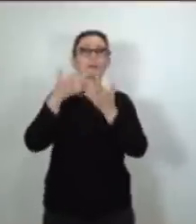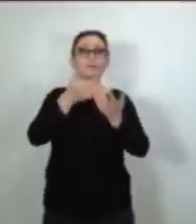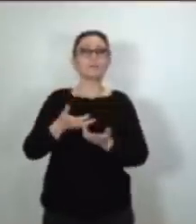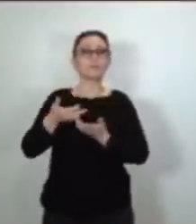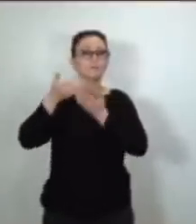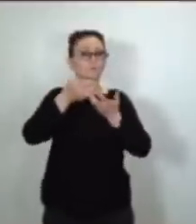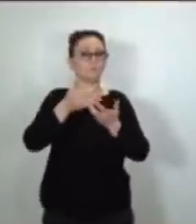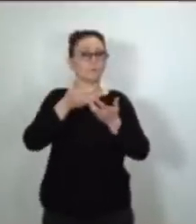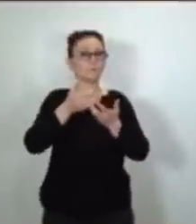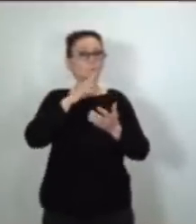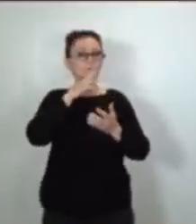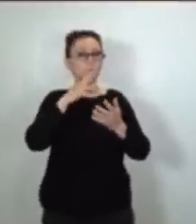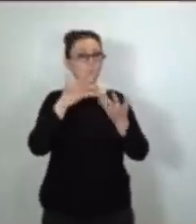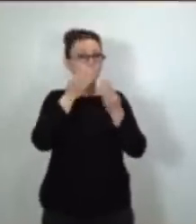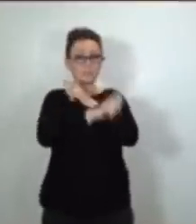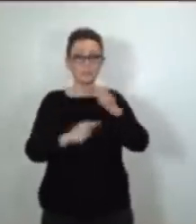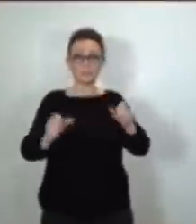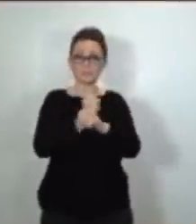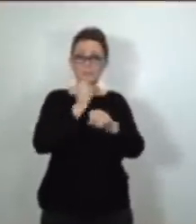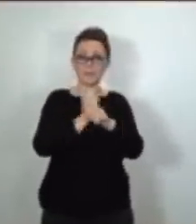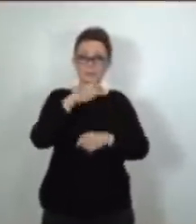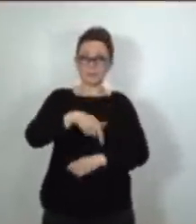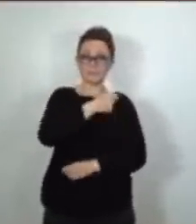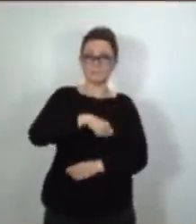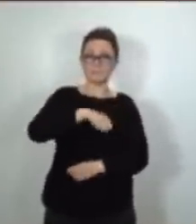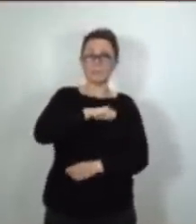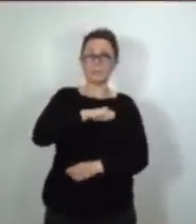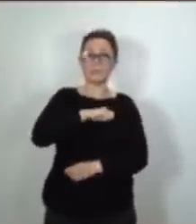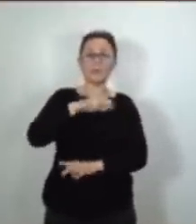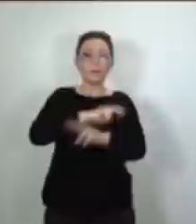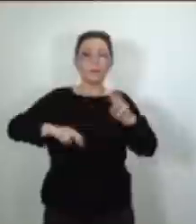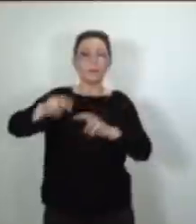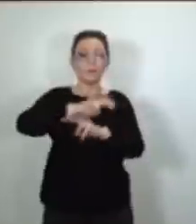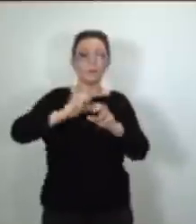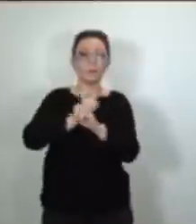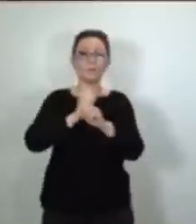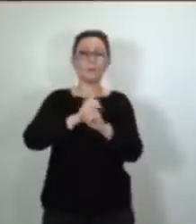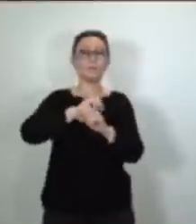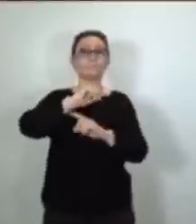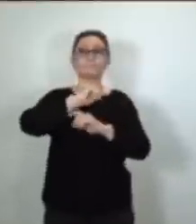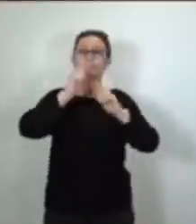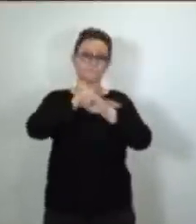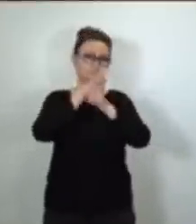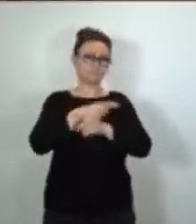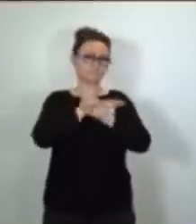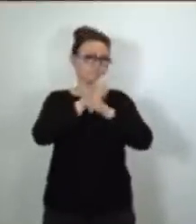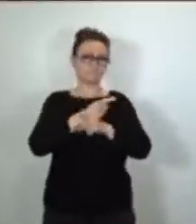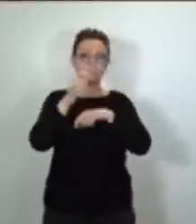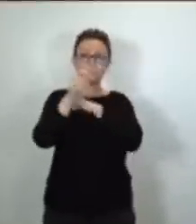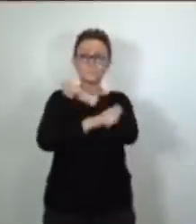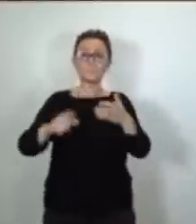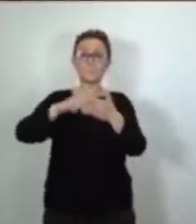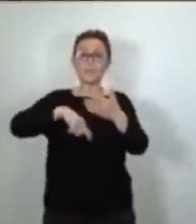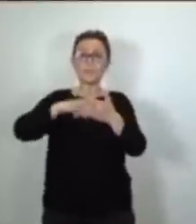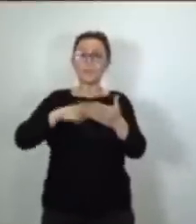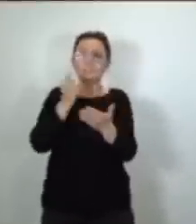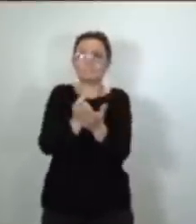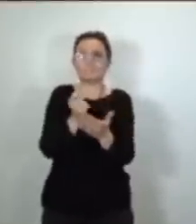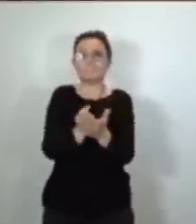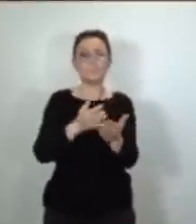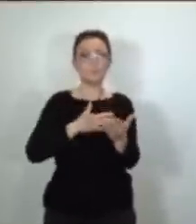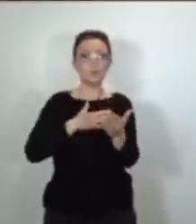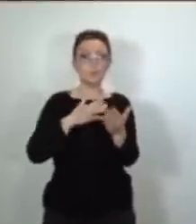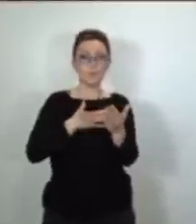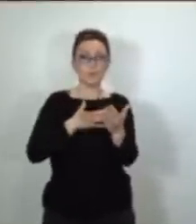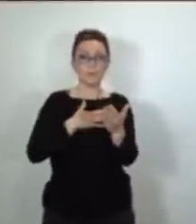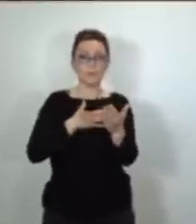país, a las que buscan un empleo y no lo encuentran, a los inquilinos y las inquilinas que no pueden pagar el alquiler a fin